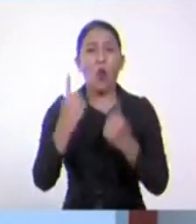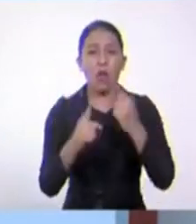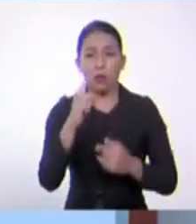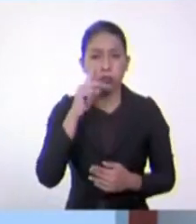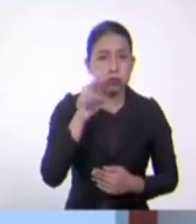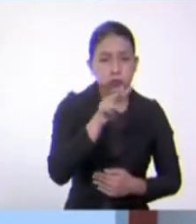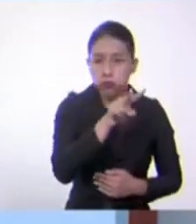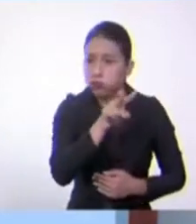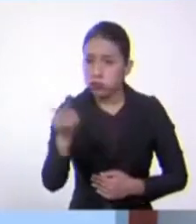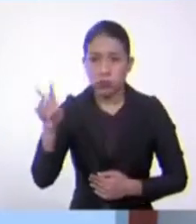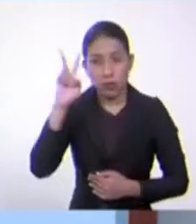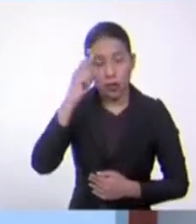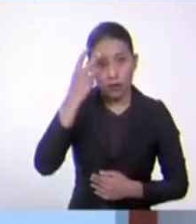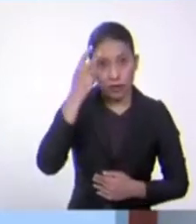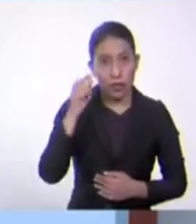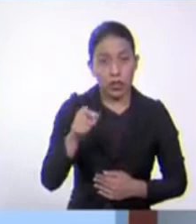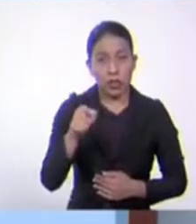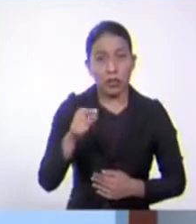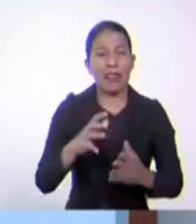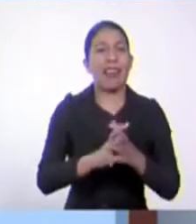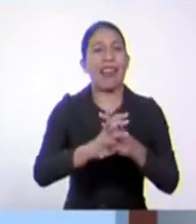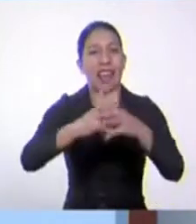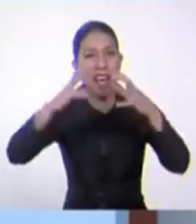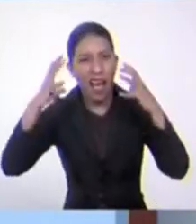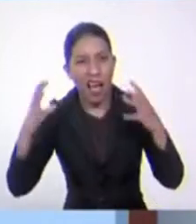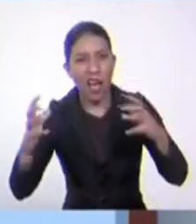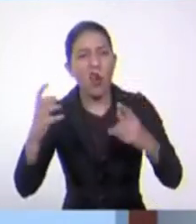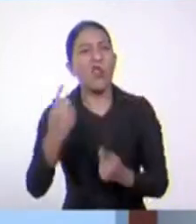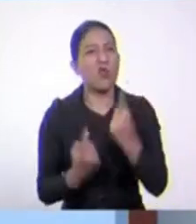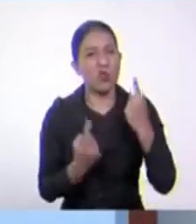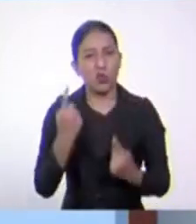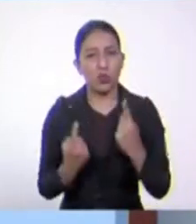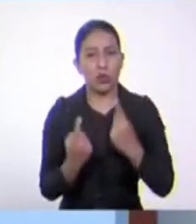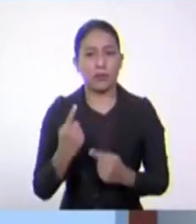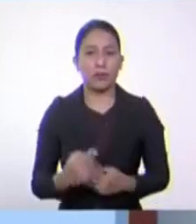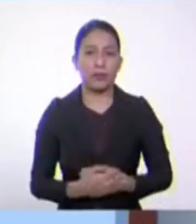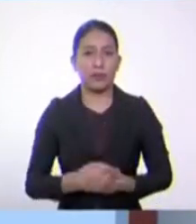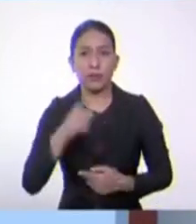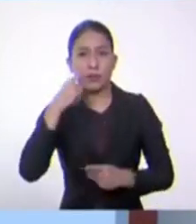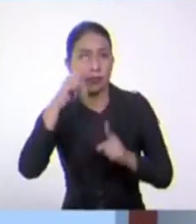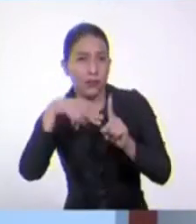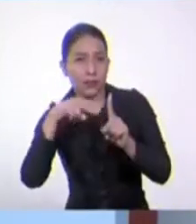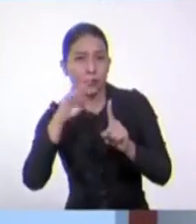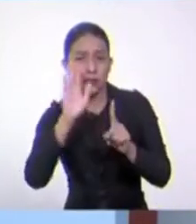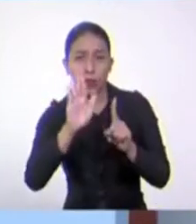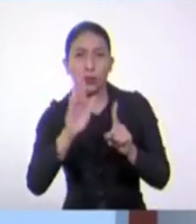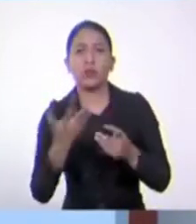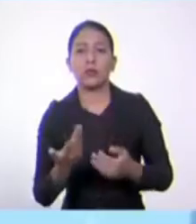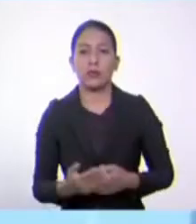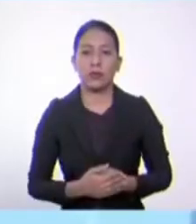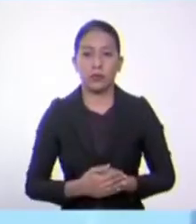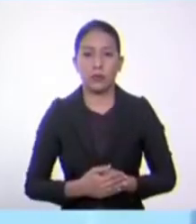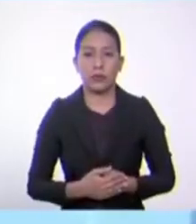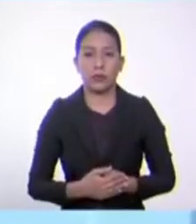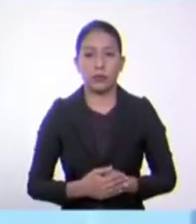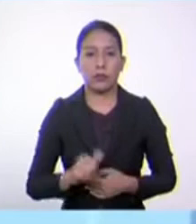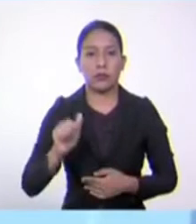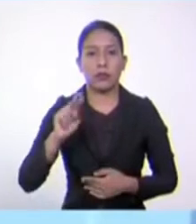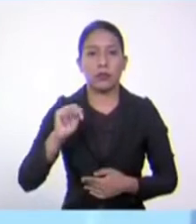estas indica o les está diciendo a ustedes que es la característica o la propiedad de grande?